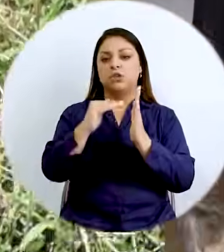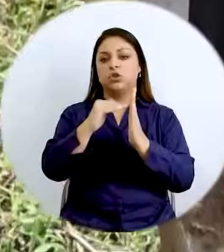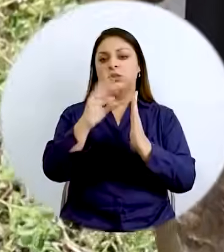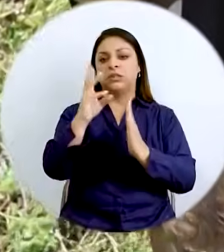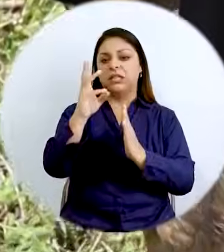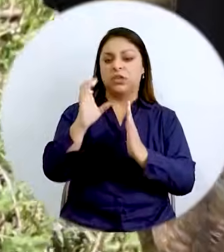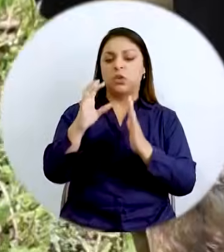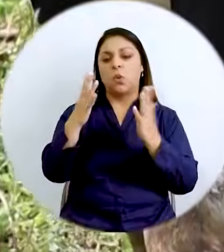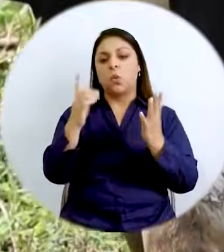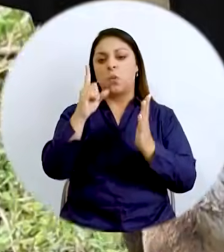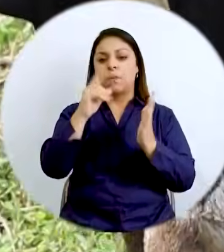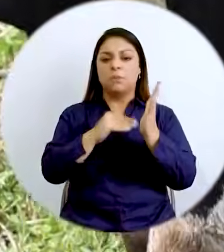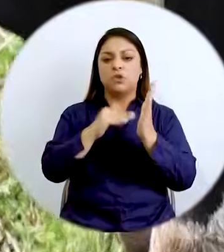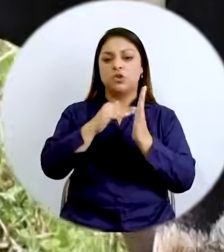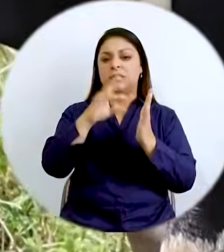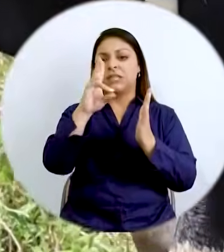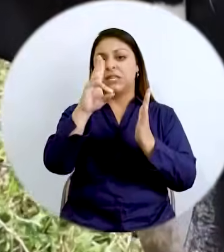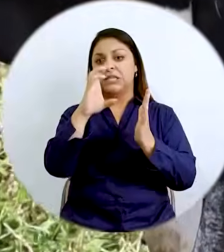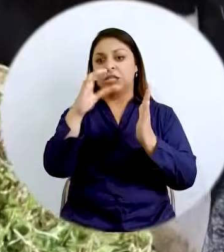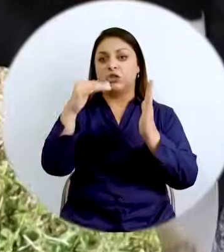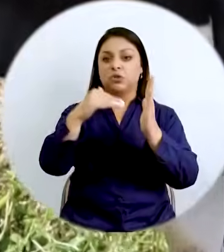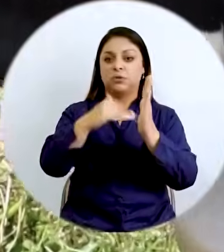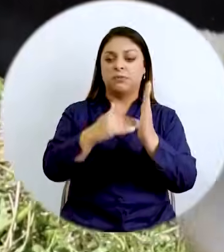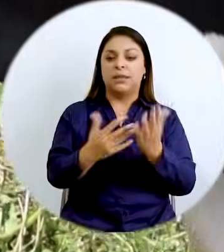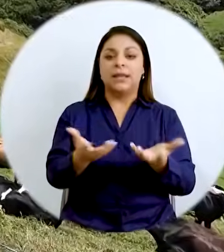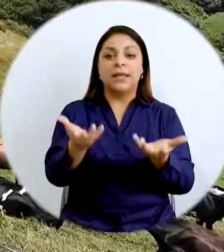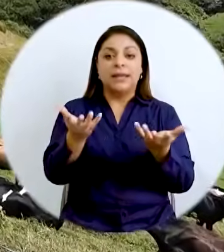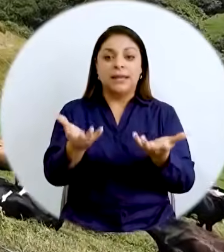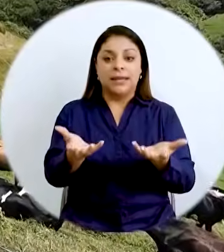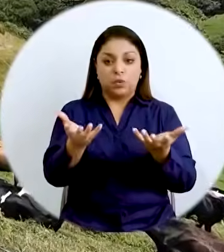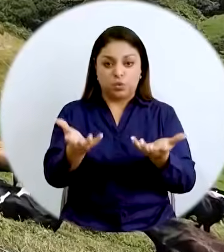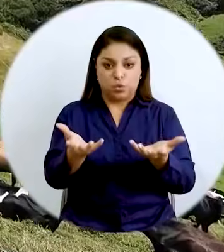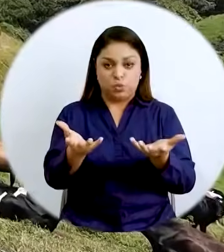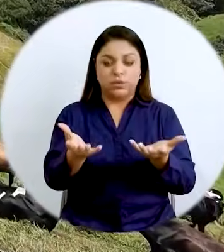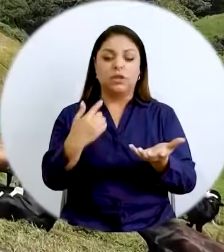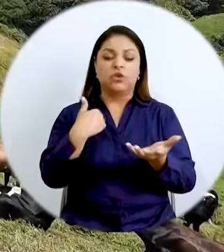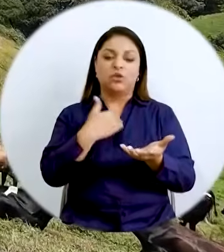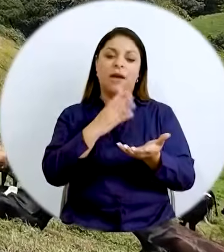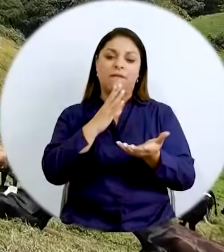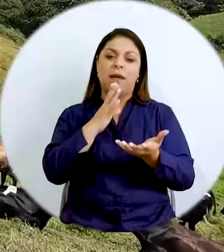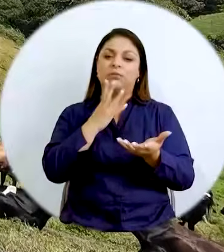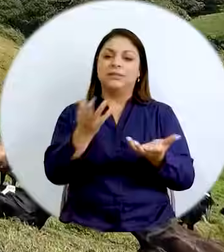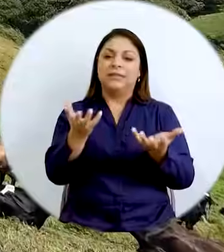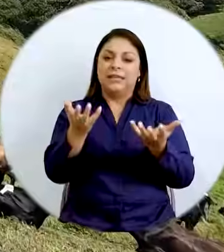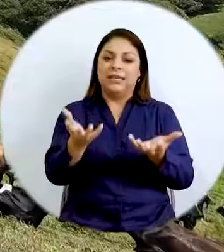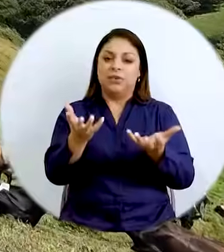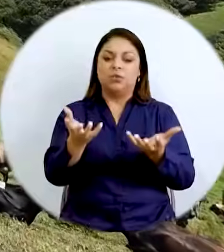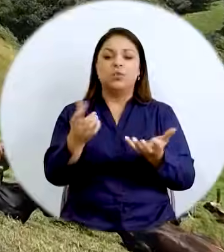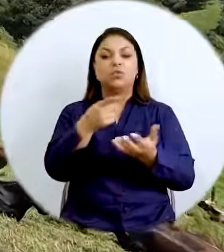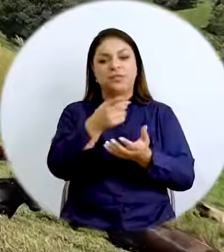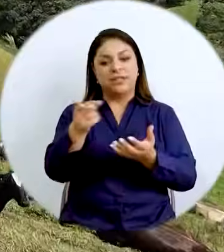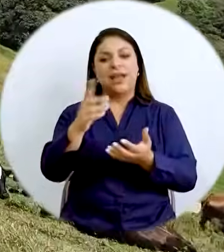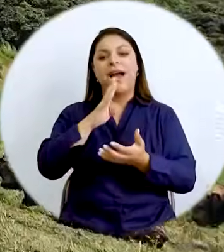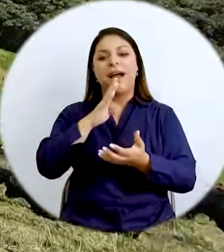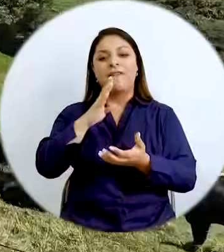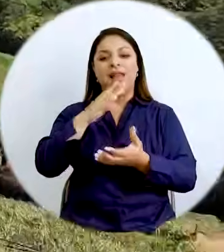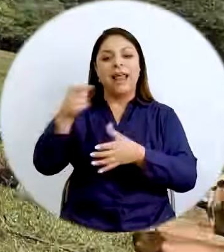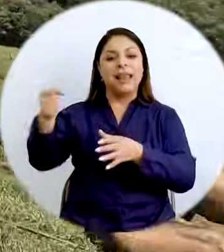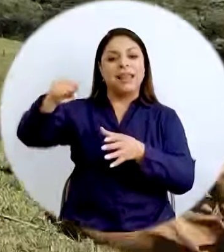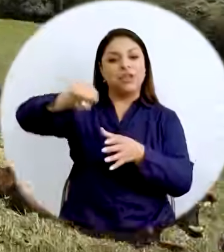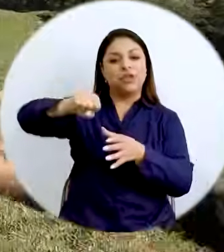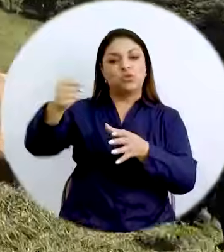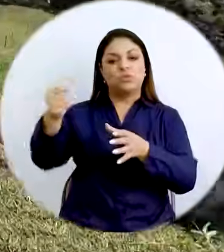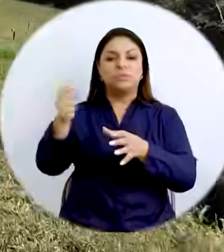1.600.000, 1.700.000 kilos. Nosotros en la producción hablamos de kilos, la gente puede decir litros y es más o